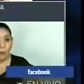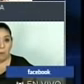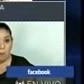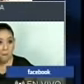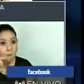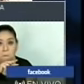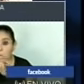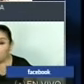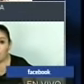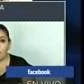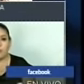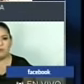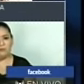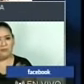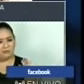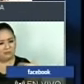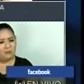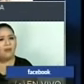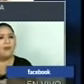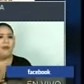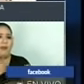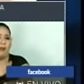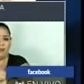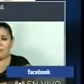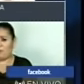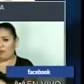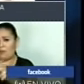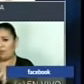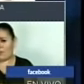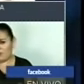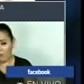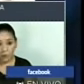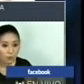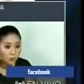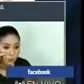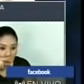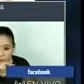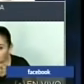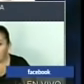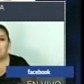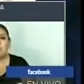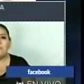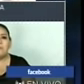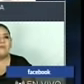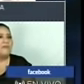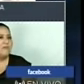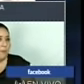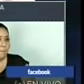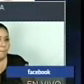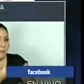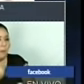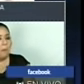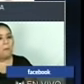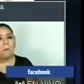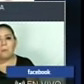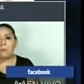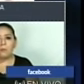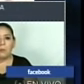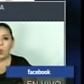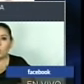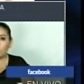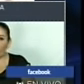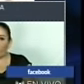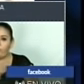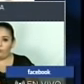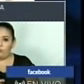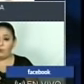situación de lo que está ocurriendo y que se ha venido hablando desde el fin de semana de que mucha gente pues no ha tomado muy en serio el tema de la cuarentena y